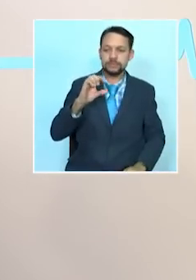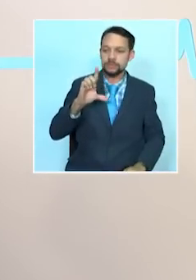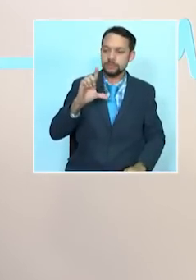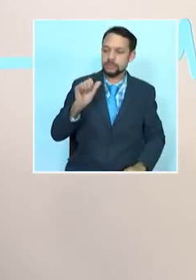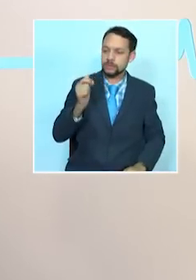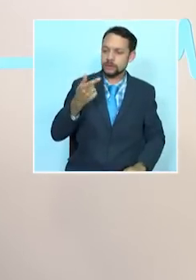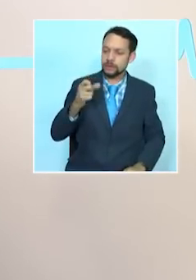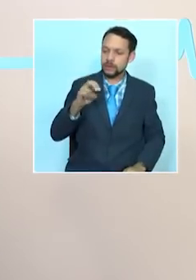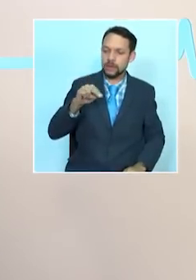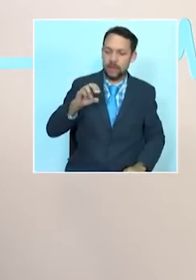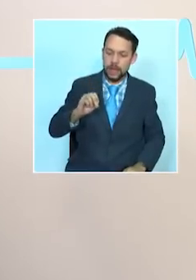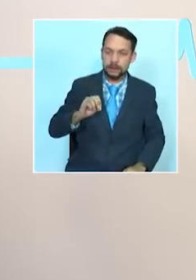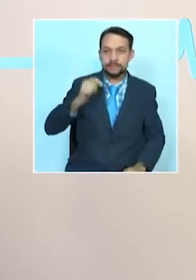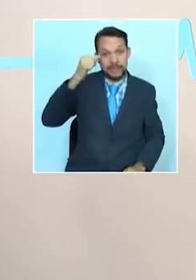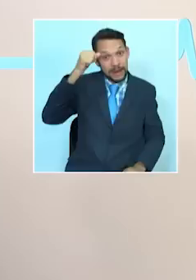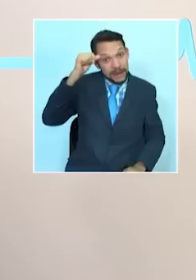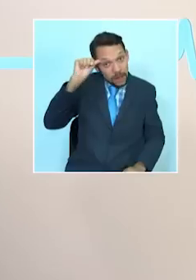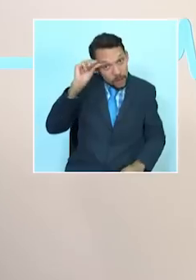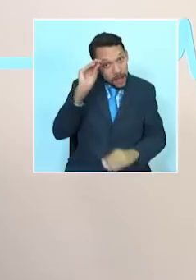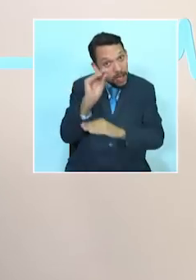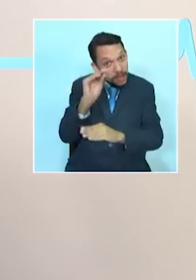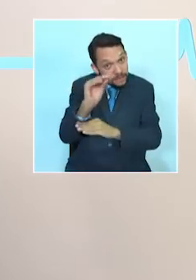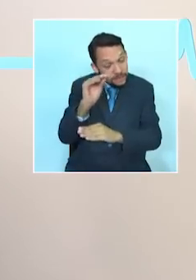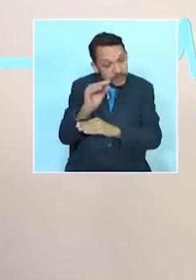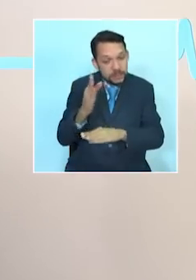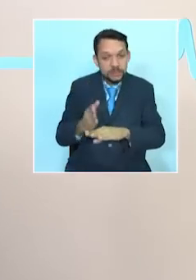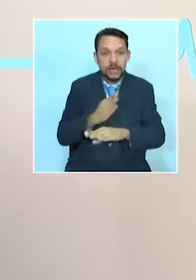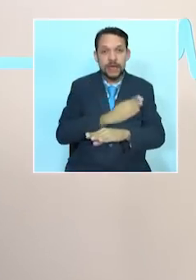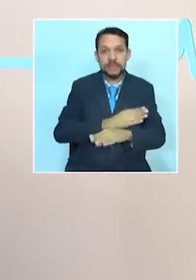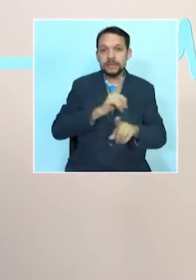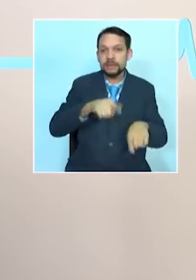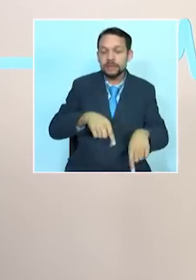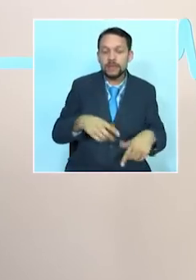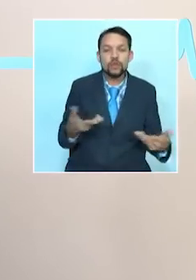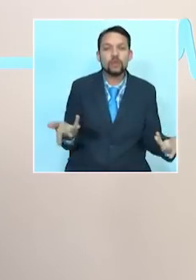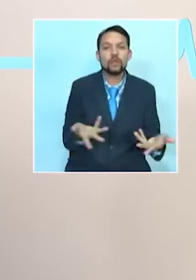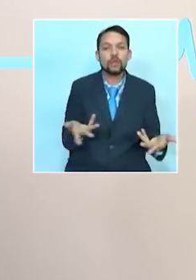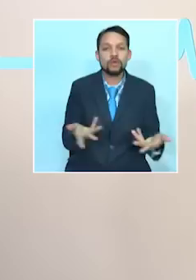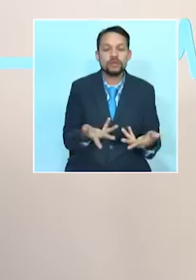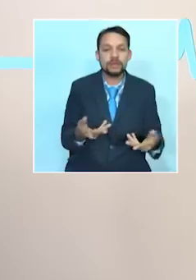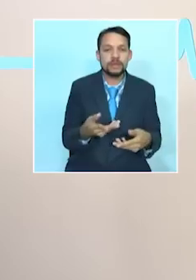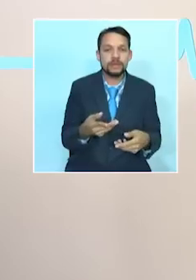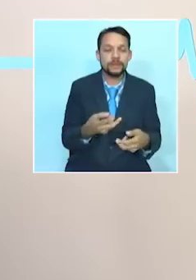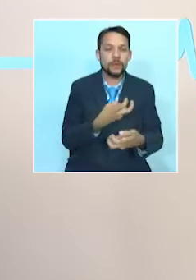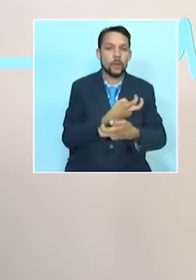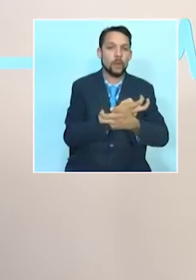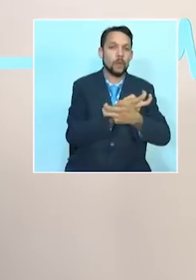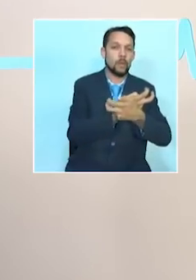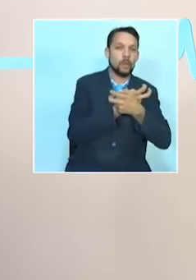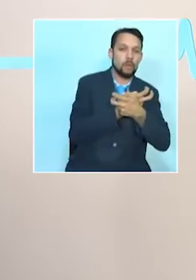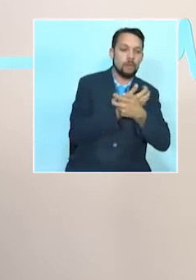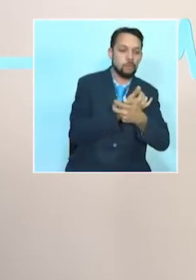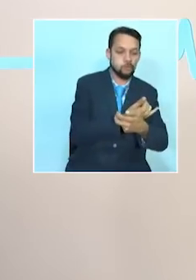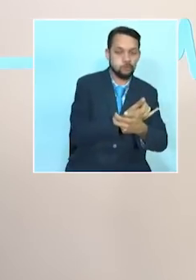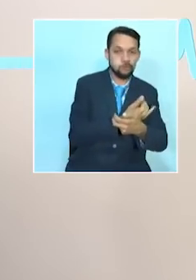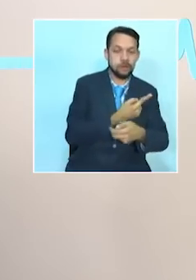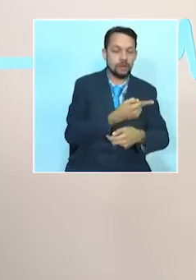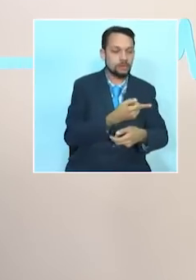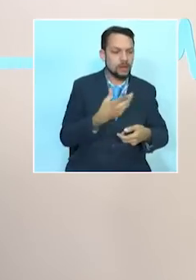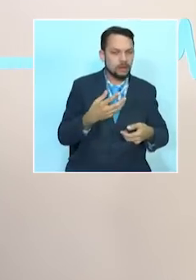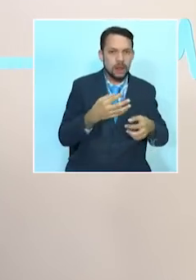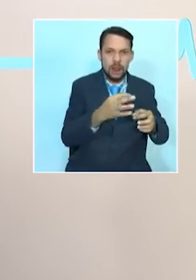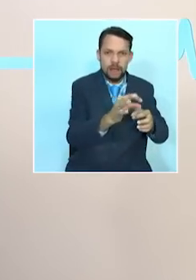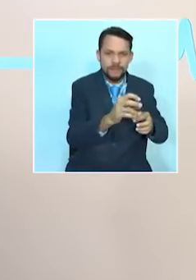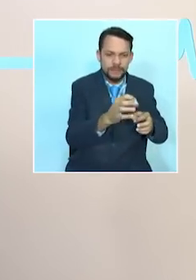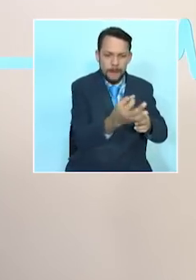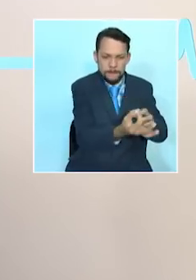recordar que el colágeno empieza a formarse también desde el hueso porque aquí encontramos todas estas fibras que